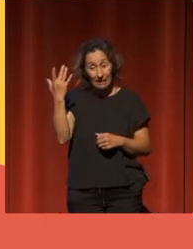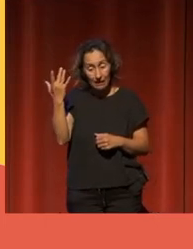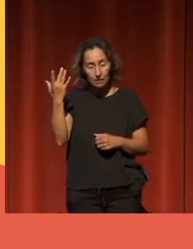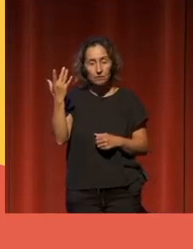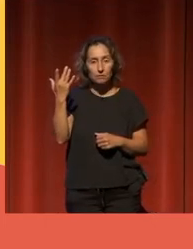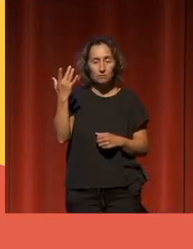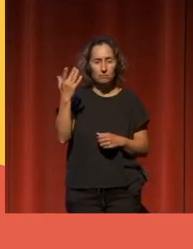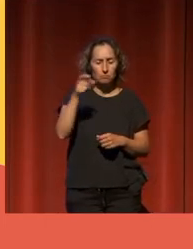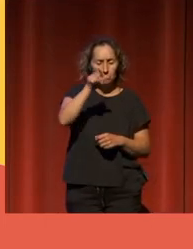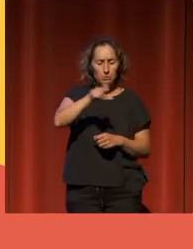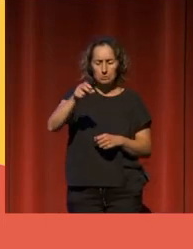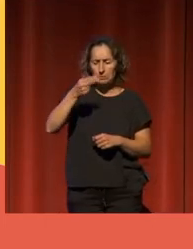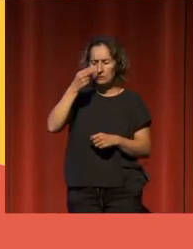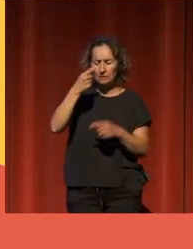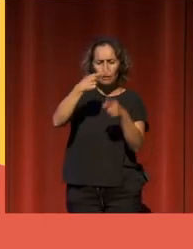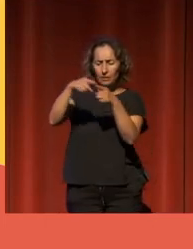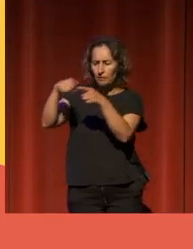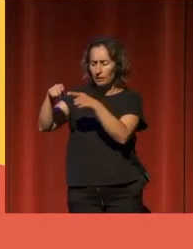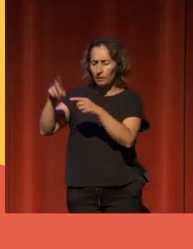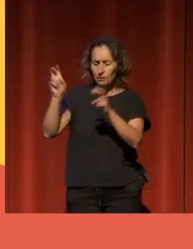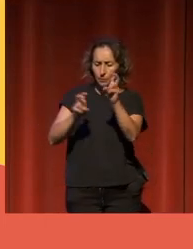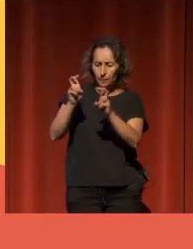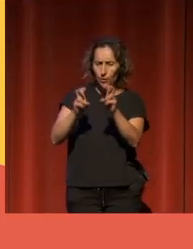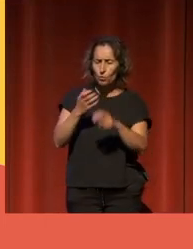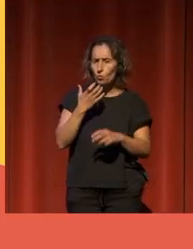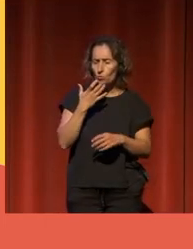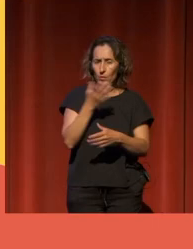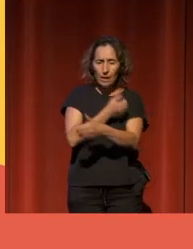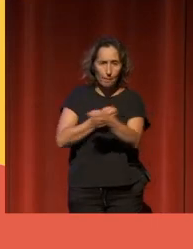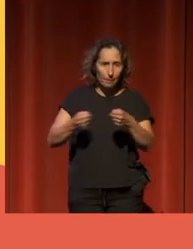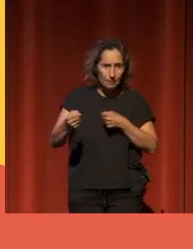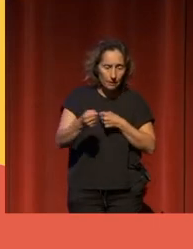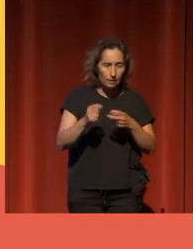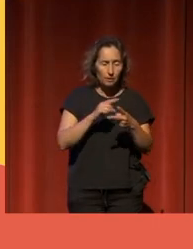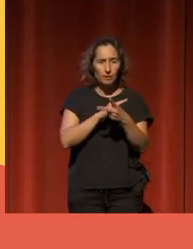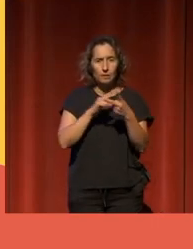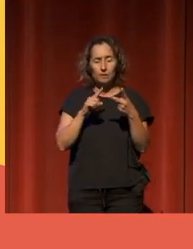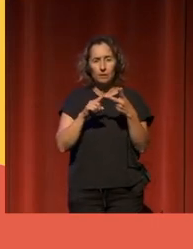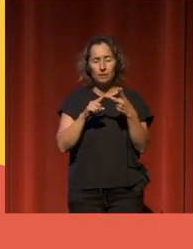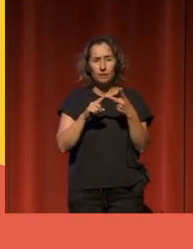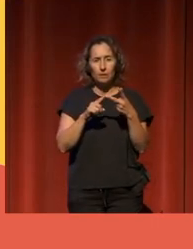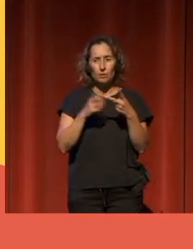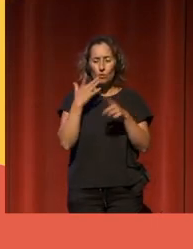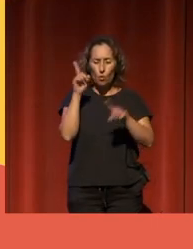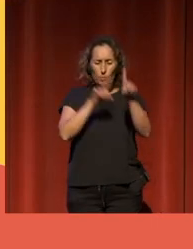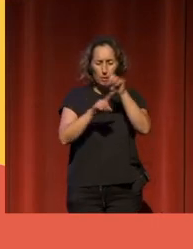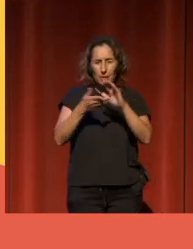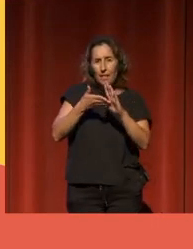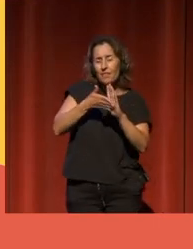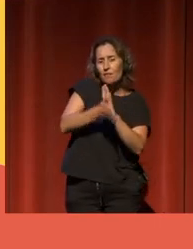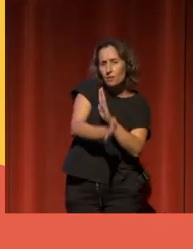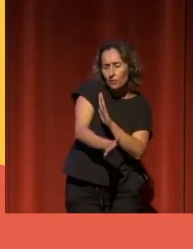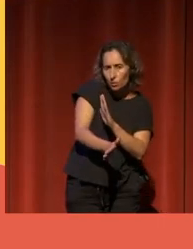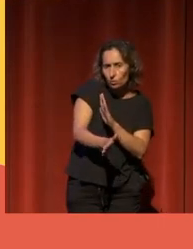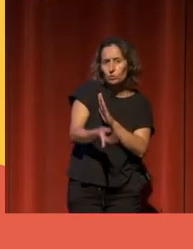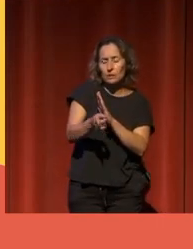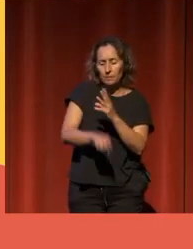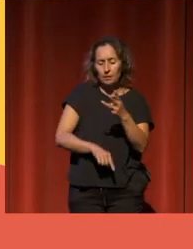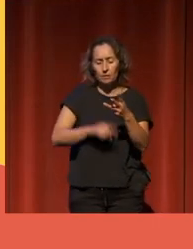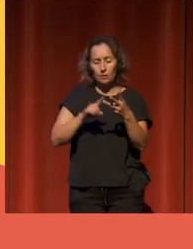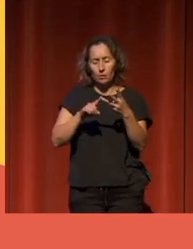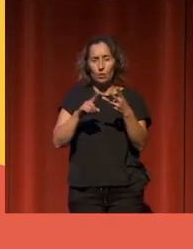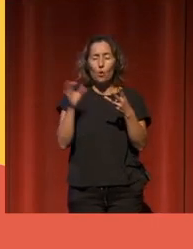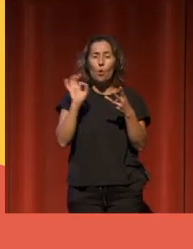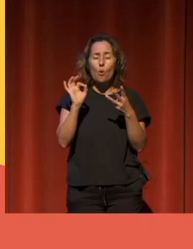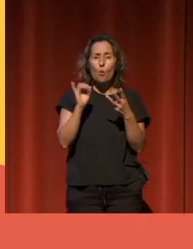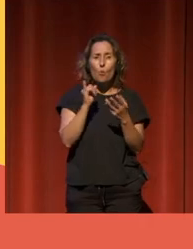interesadas eh tenemos por ejemplo empatía eh definición de problemas los prototipos y las pruebas